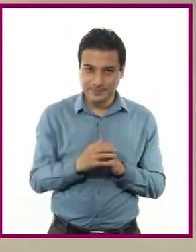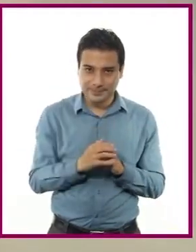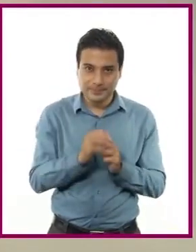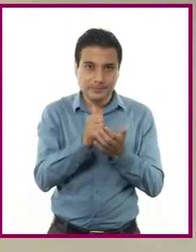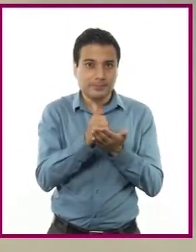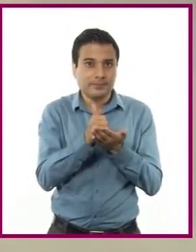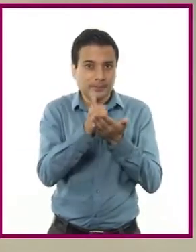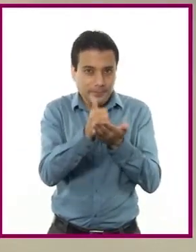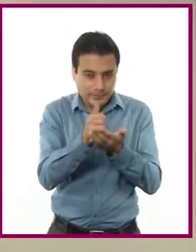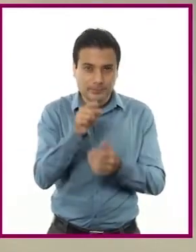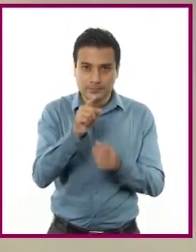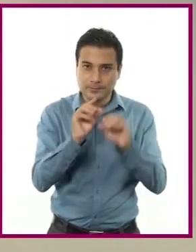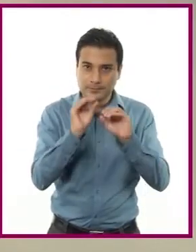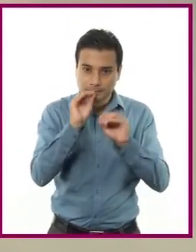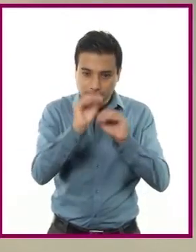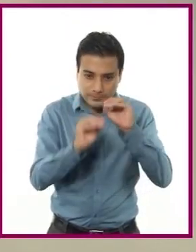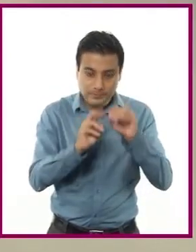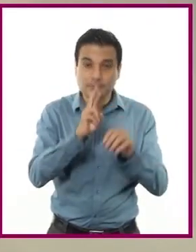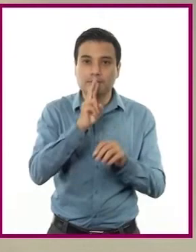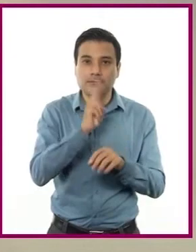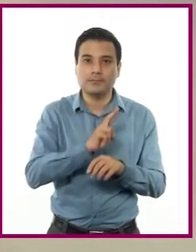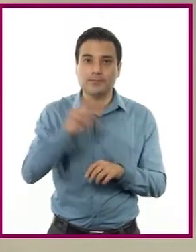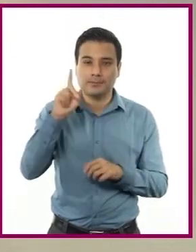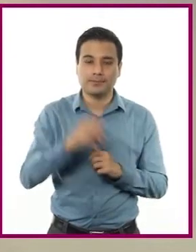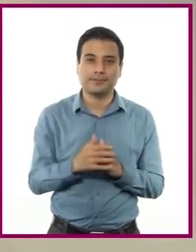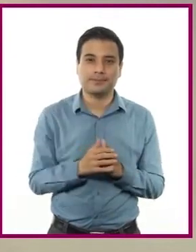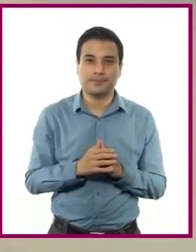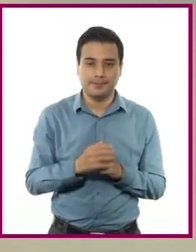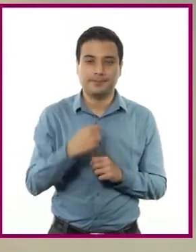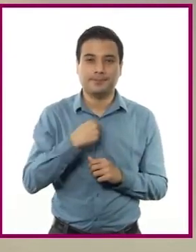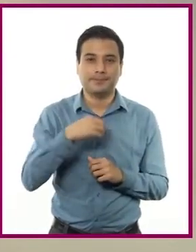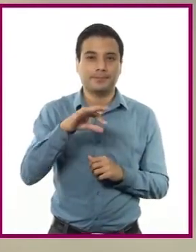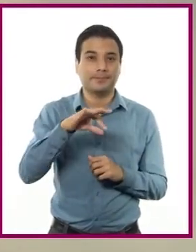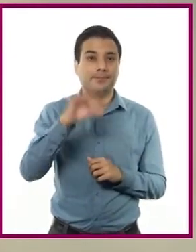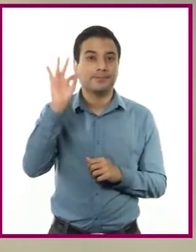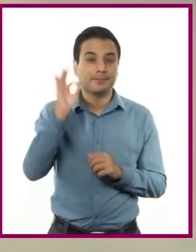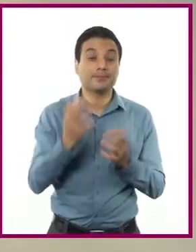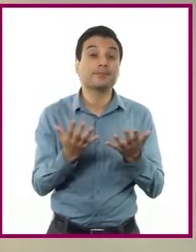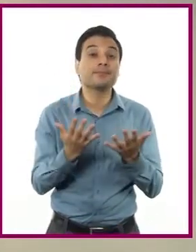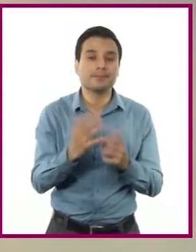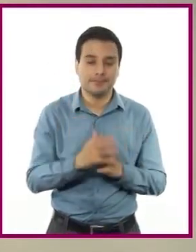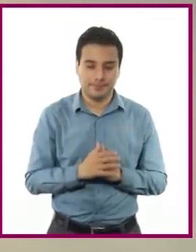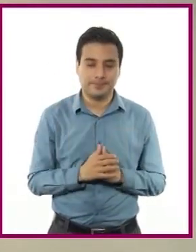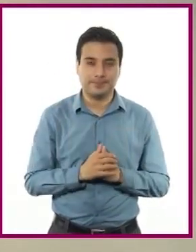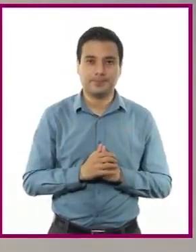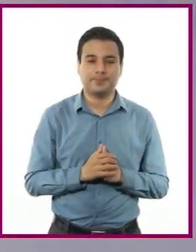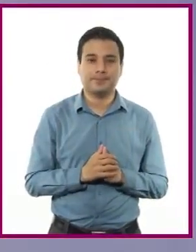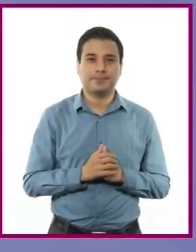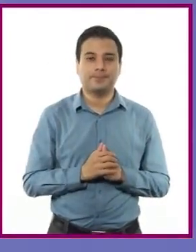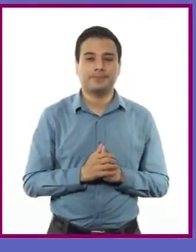definir mejor su glosario. Nosotras elegimos las siguientes palabras.